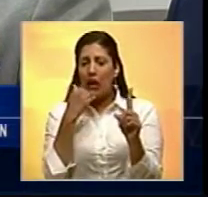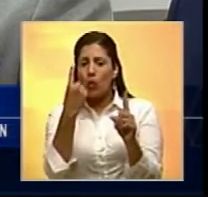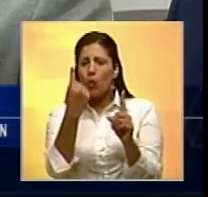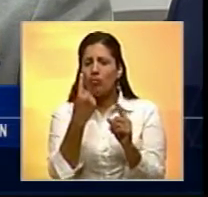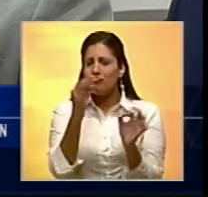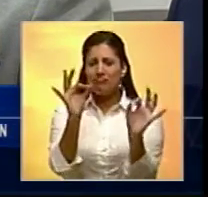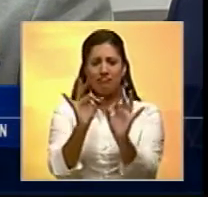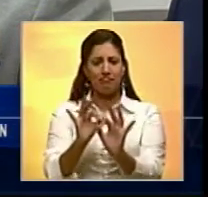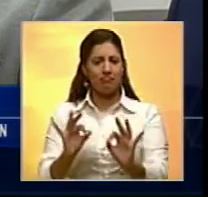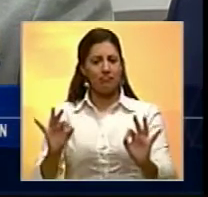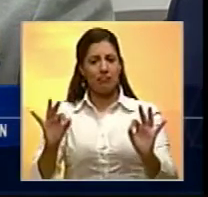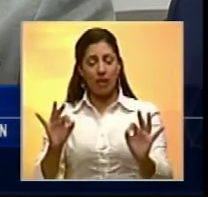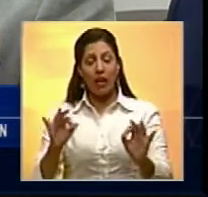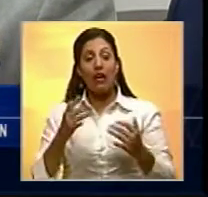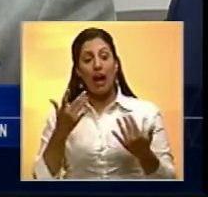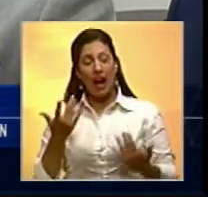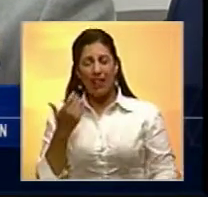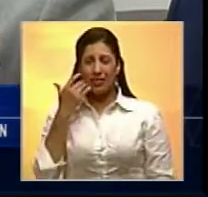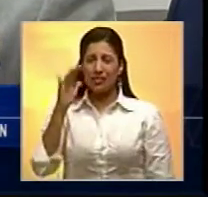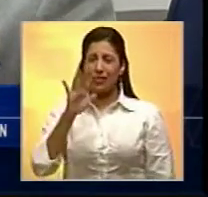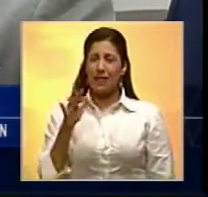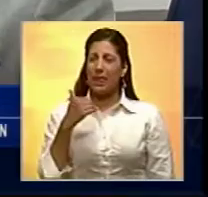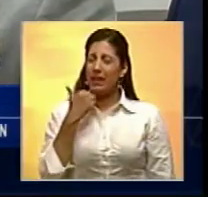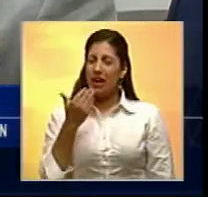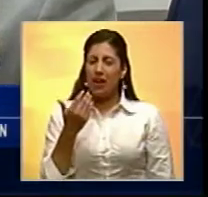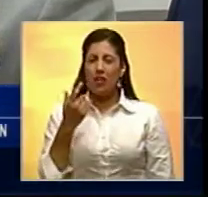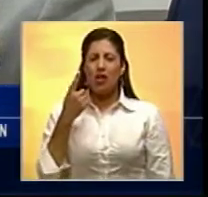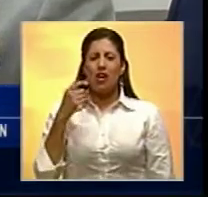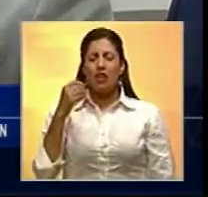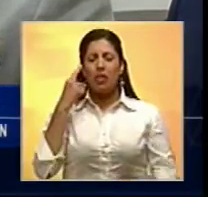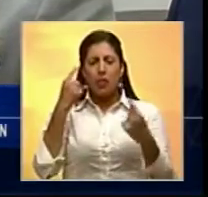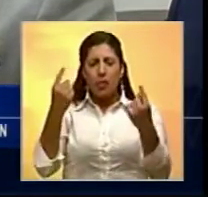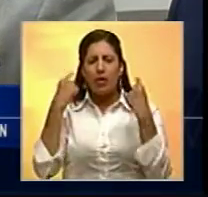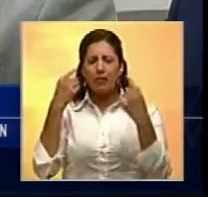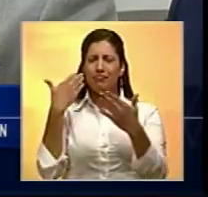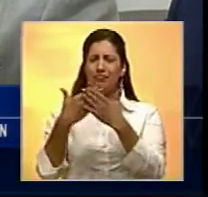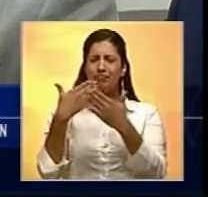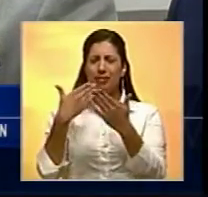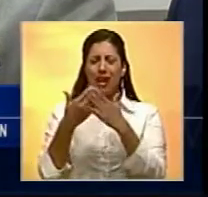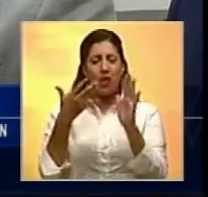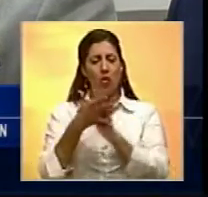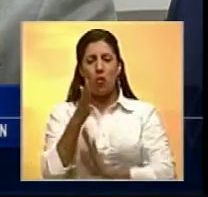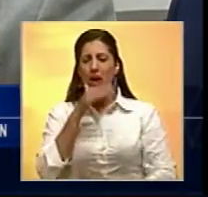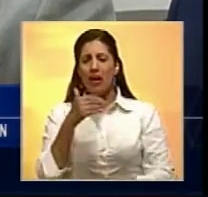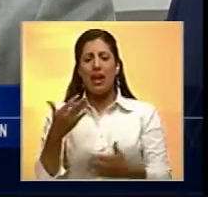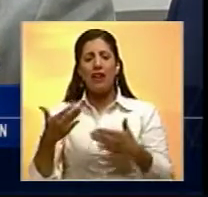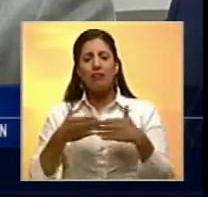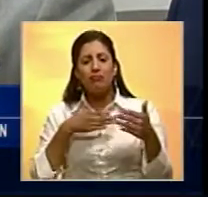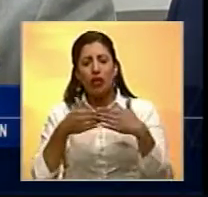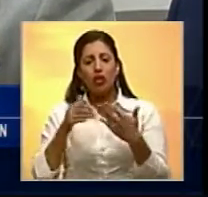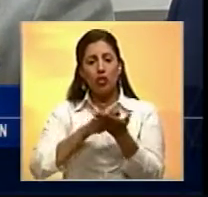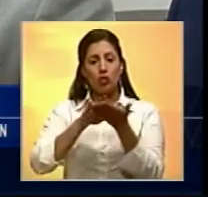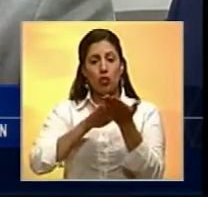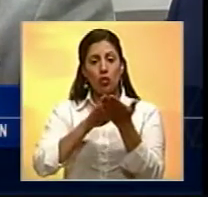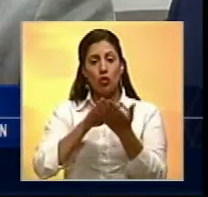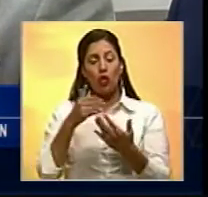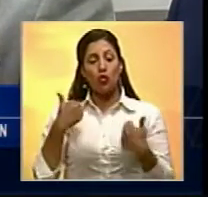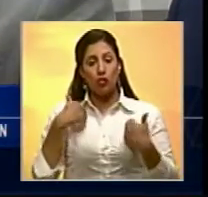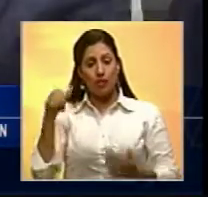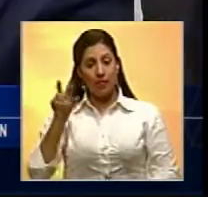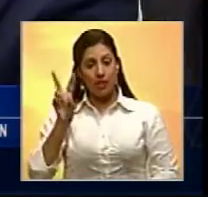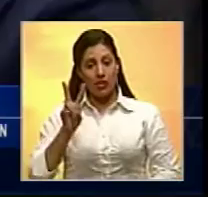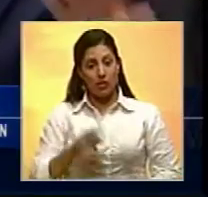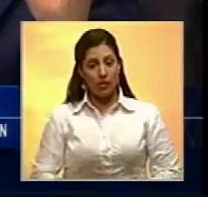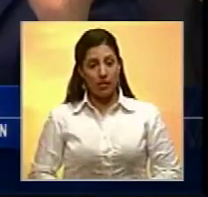presente, lo cual hace totalmente obvia y evidente que no les interesa la solución de los problemas del